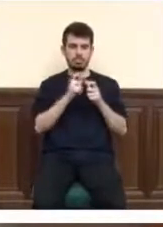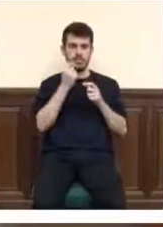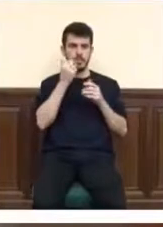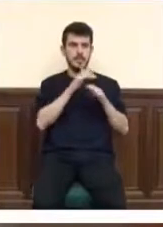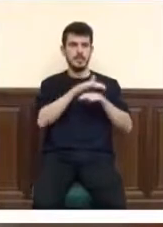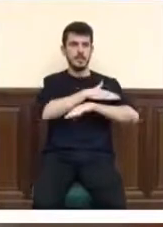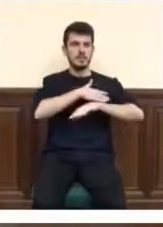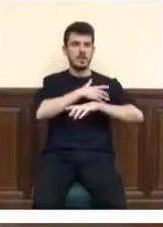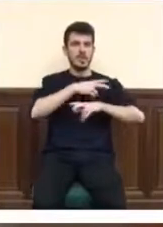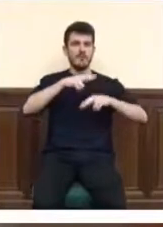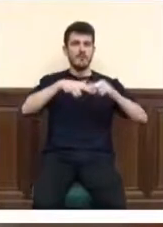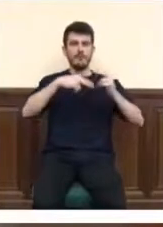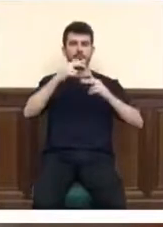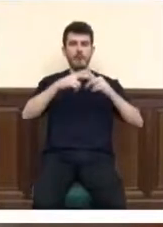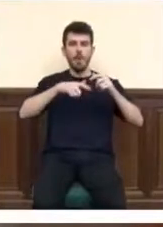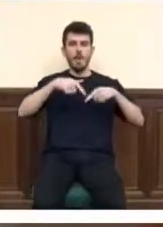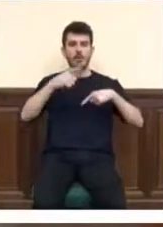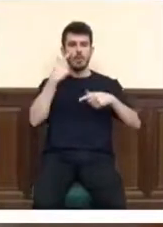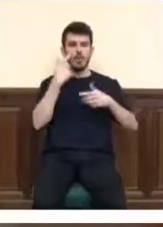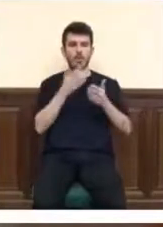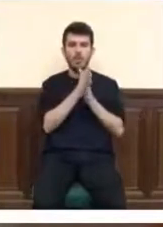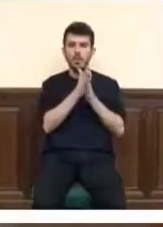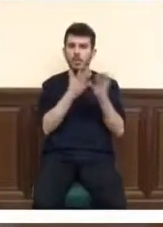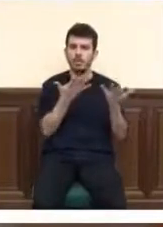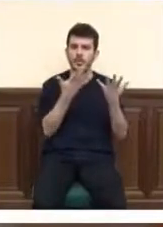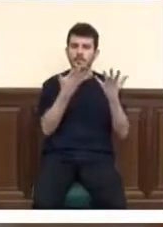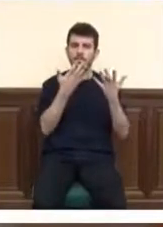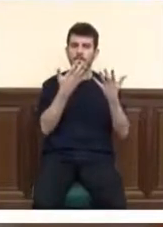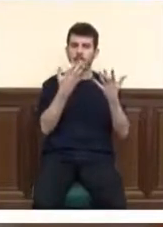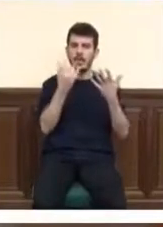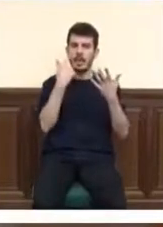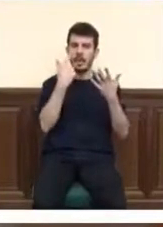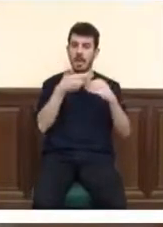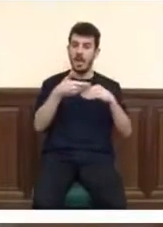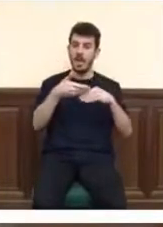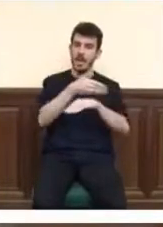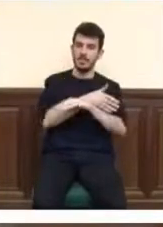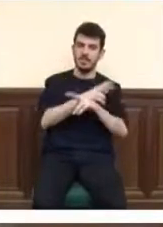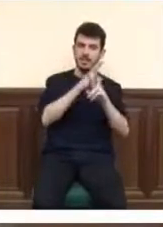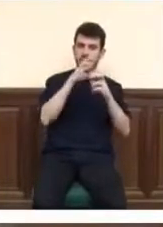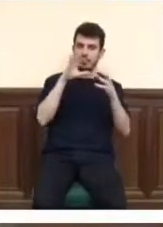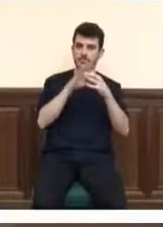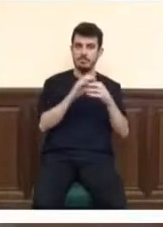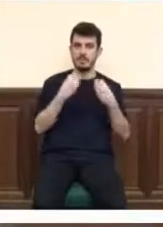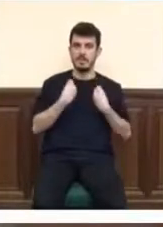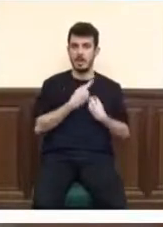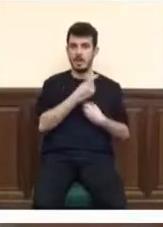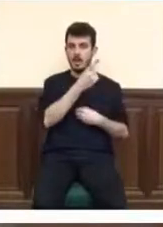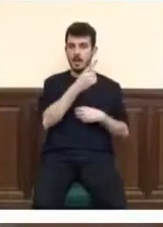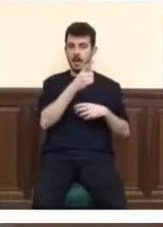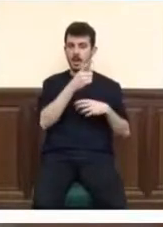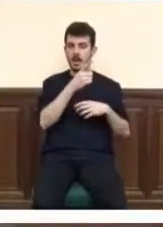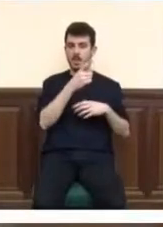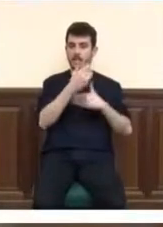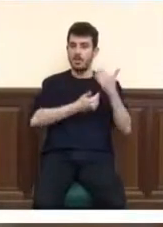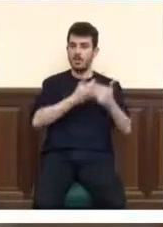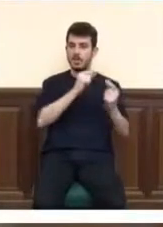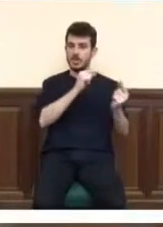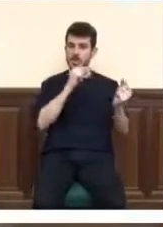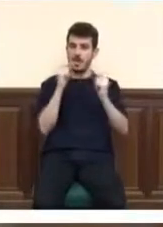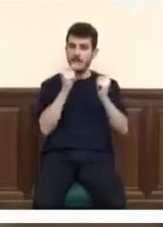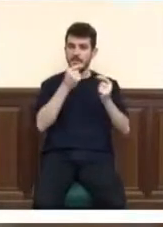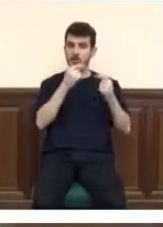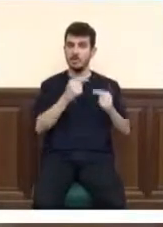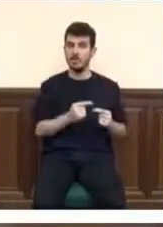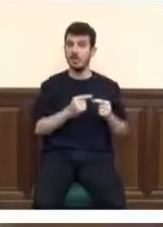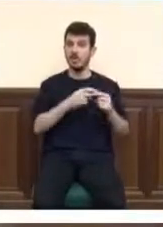Ministerio de Fomento, será porque ha habido enmiendas referente al mismo tema en el proceso de debate de